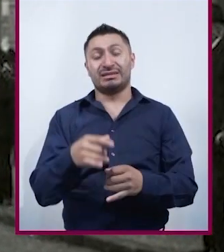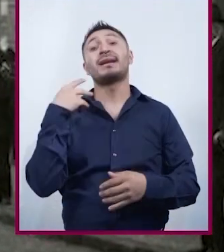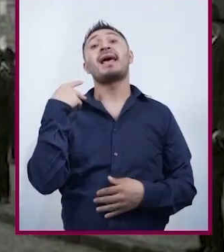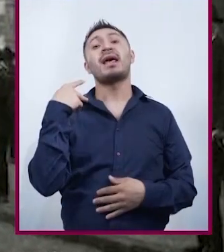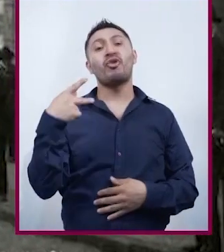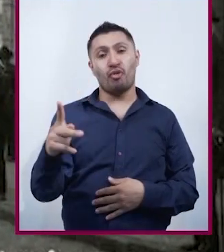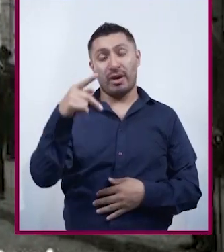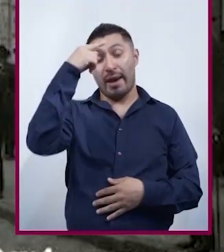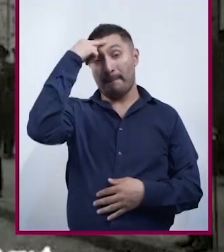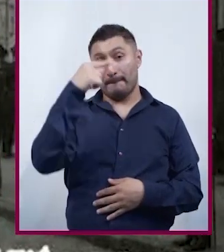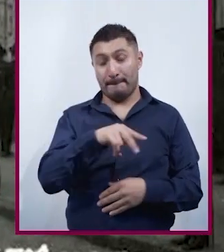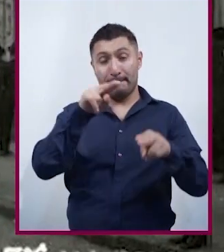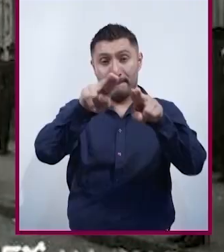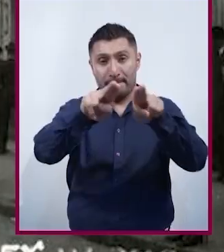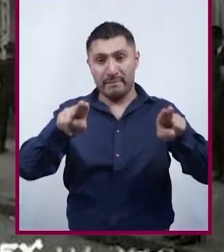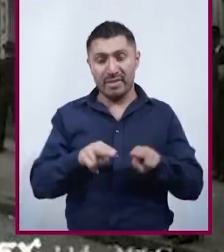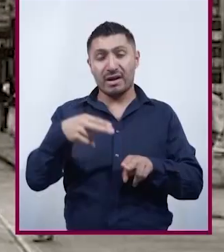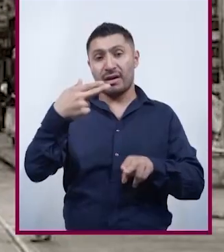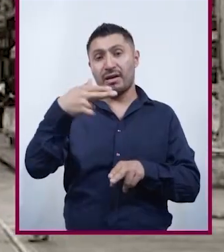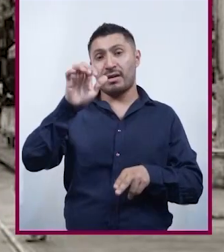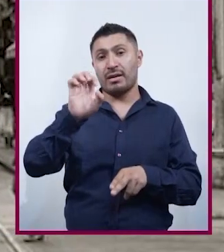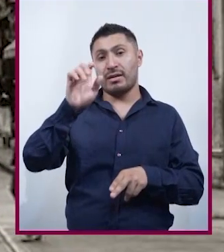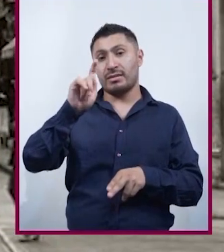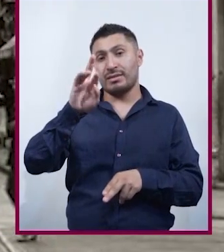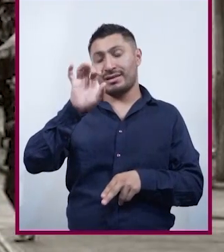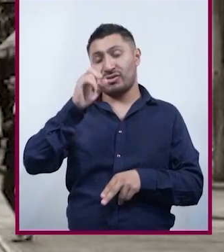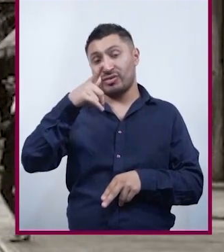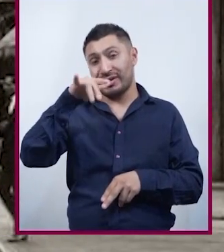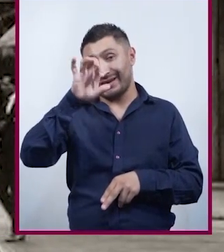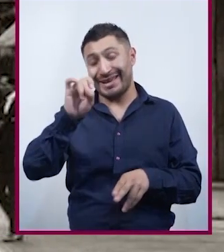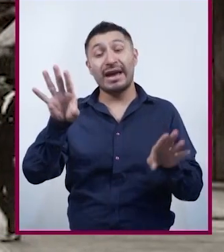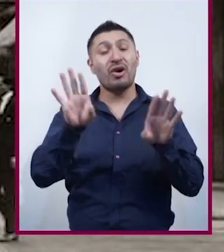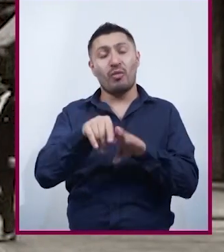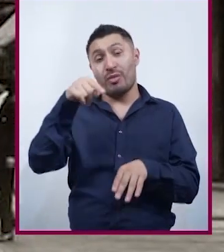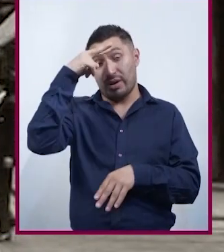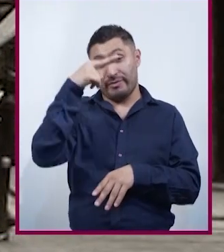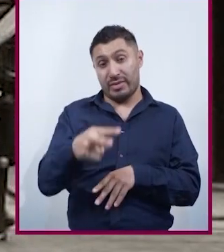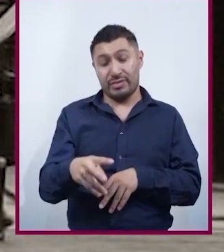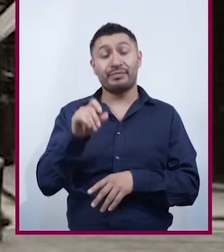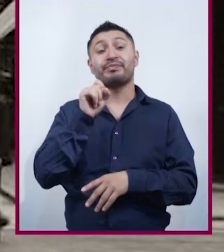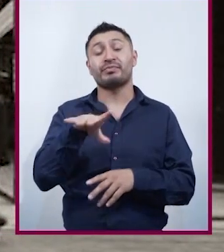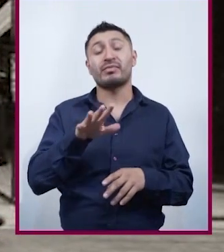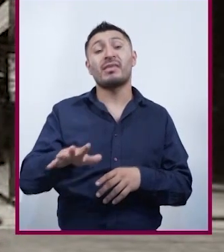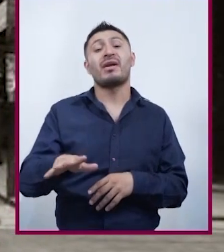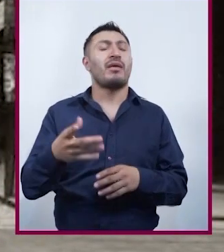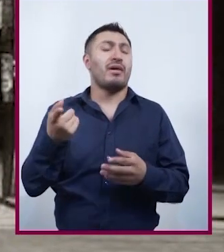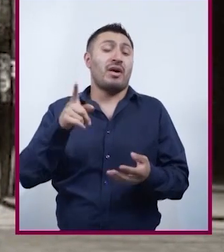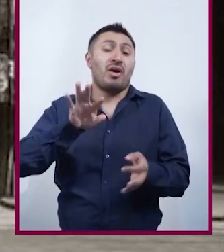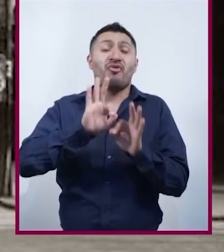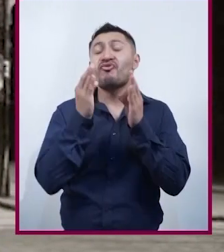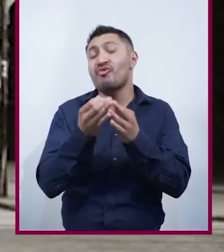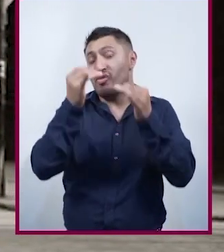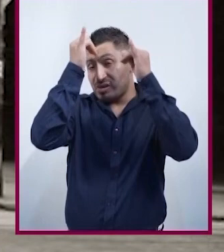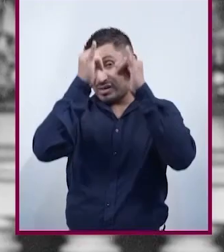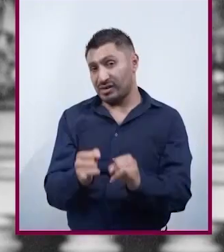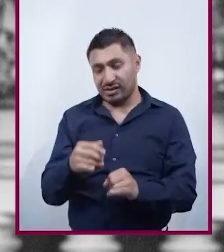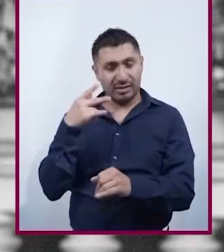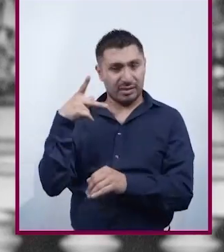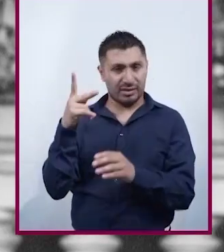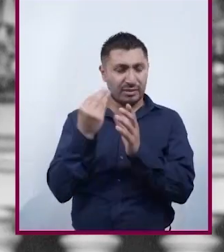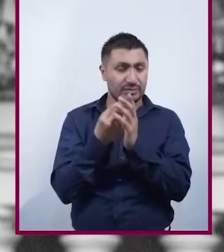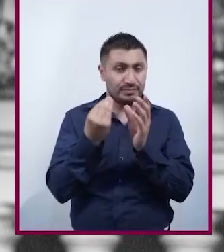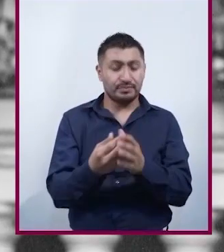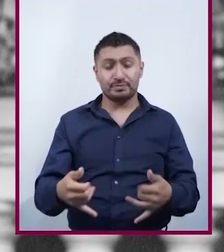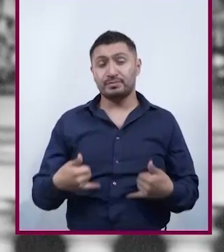búsqueda de una identidad propia para una nación heterogénea como la mexicana. Además, en el plano